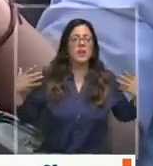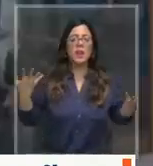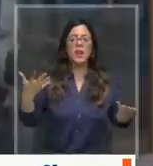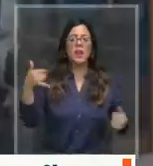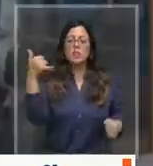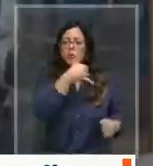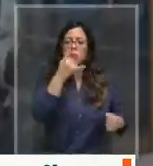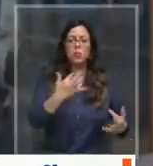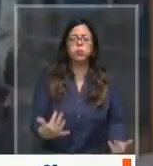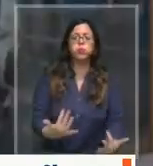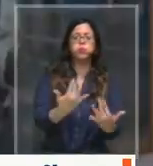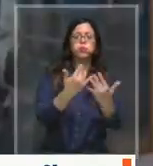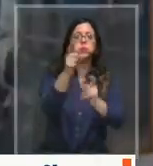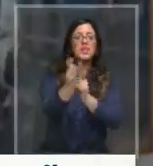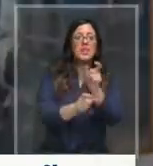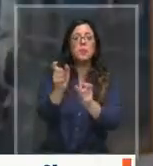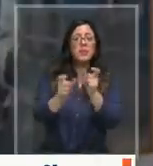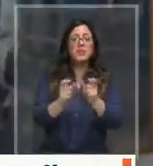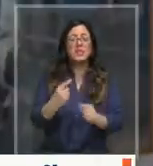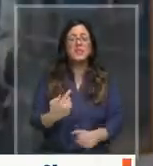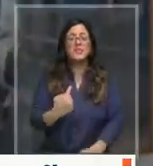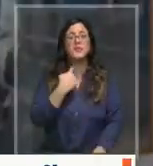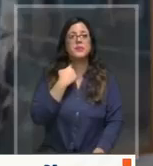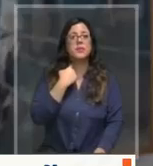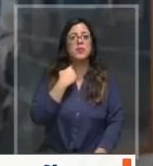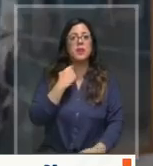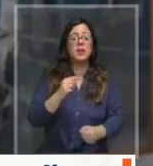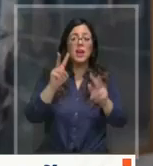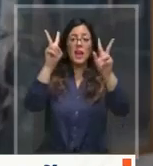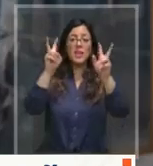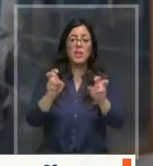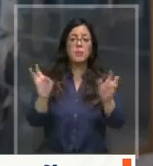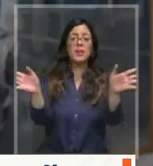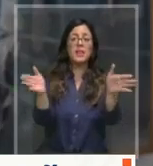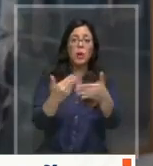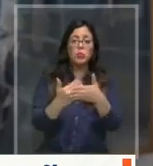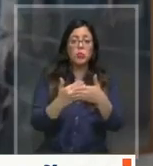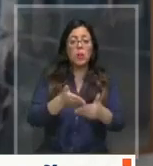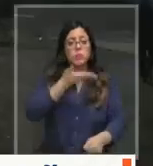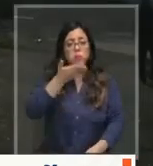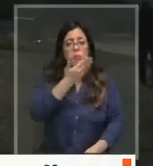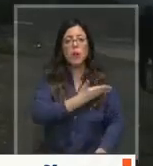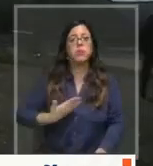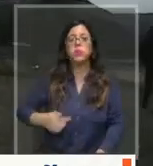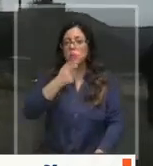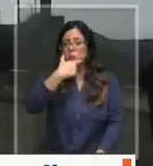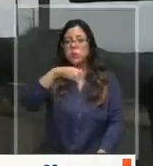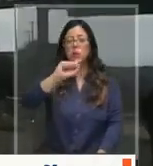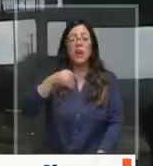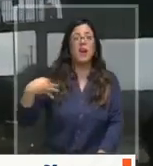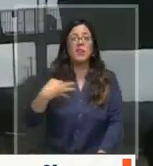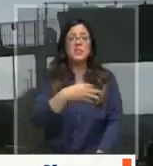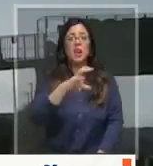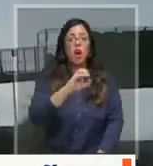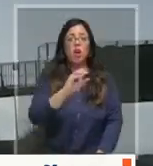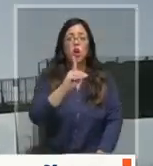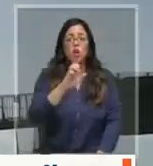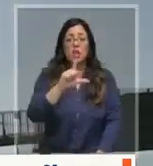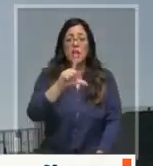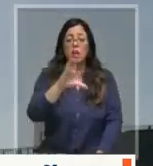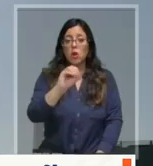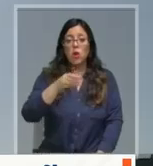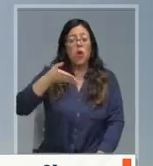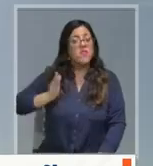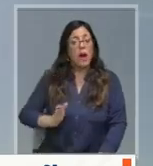pasando muy mal. La ceremonia de clausura partió con un mensaje del presidente Gabriel Boric, quien afirmó que Codelco se mantendrá en la zona a través de su refinería,